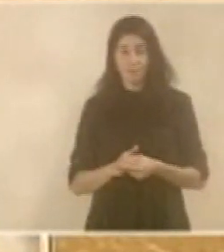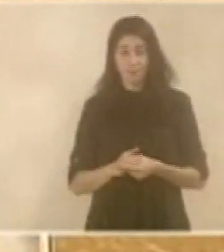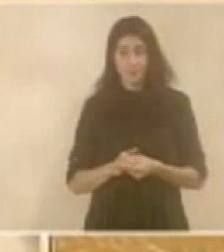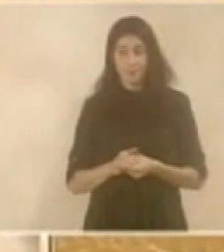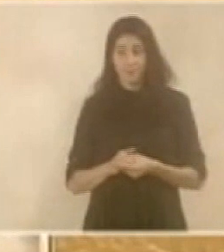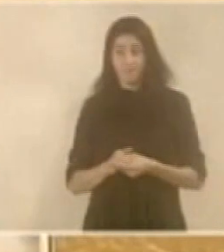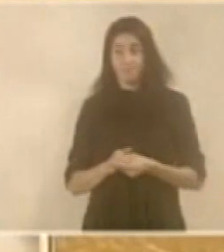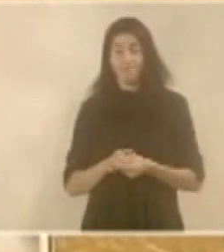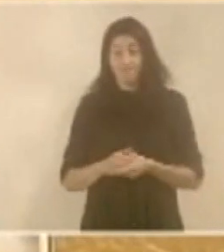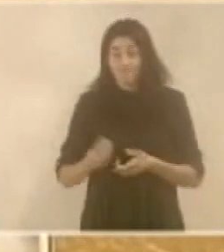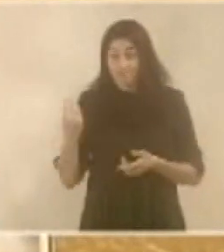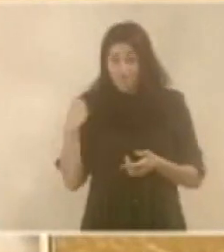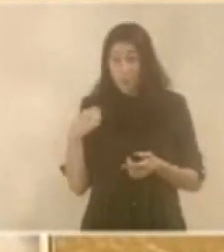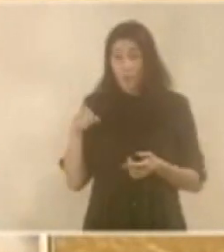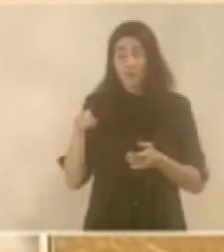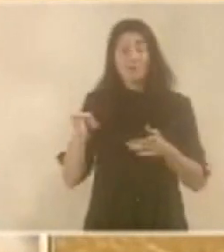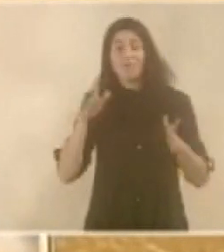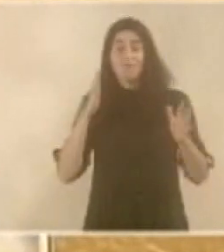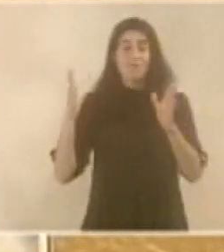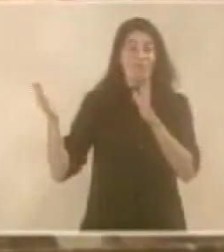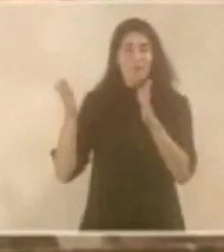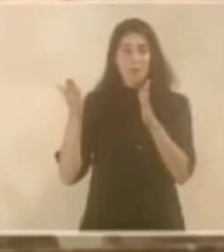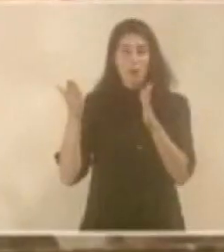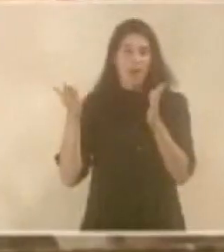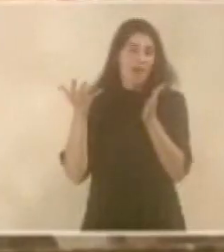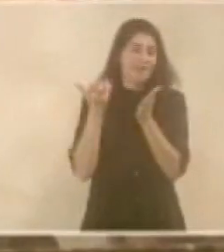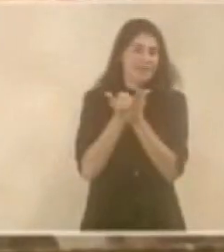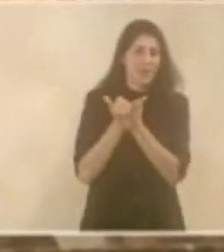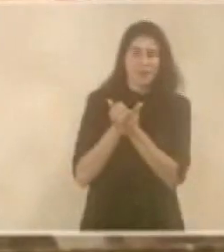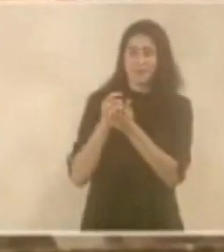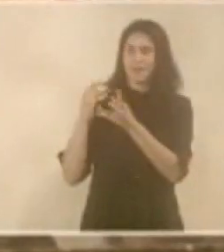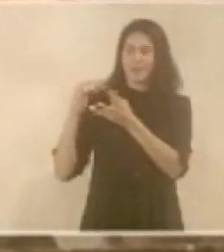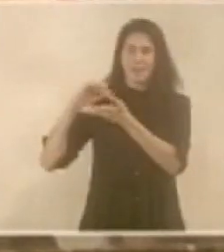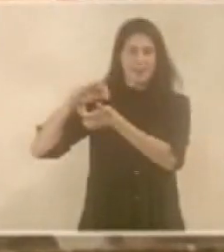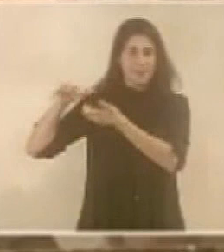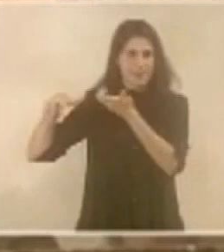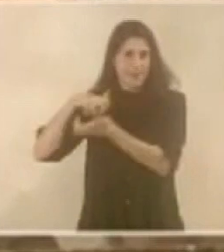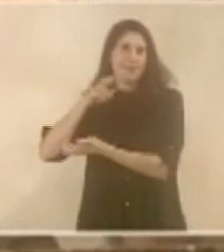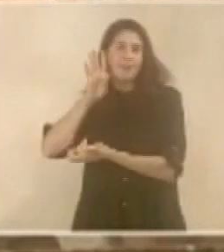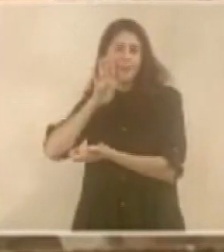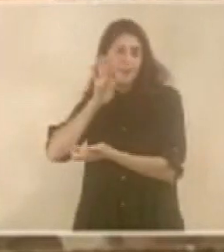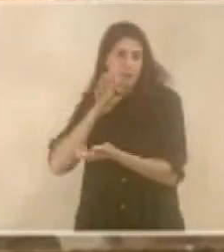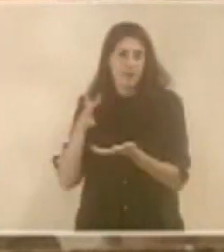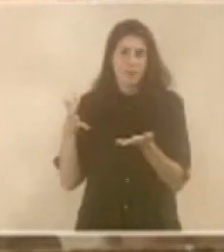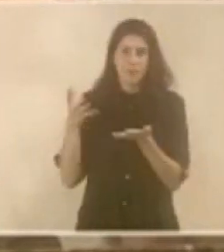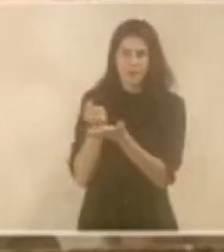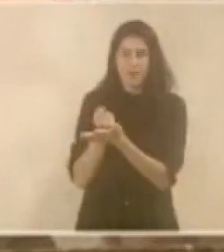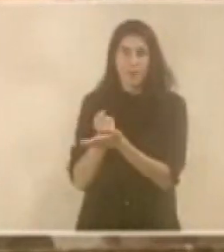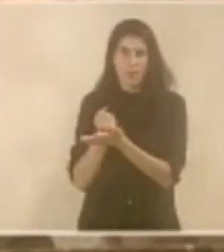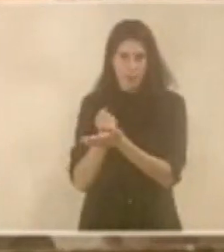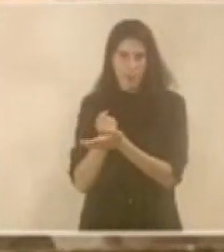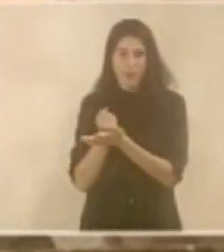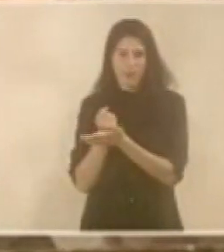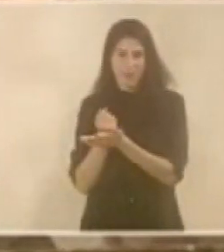En ese tiempo tan crispado, lleno de traiciones y conspiraciones, donde las sociedades secretas, los masones, jugaron un